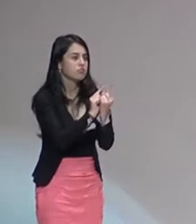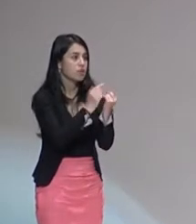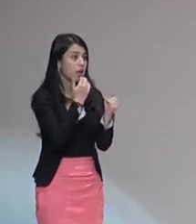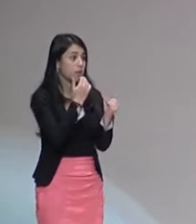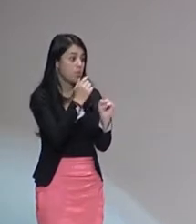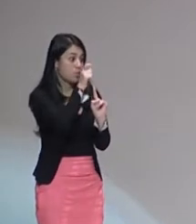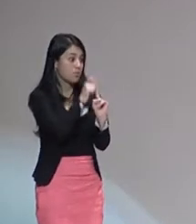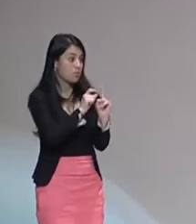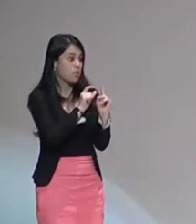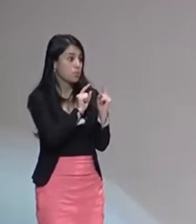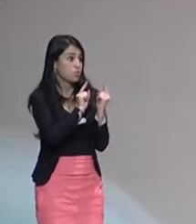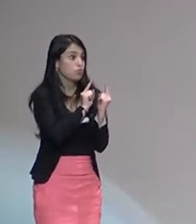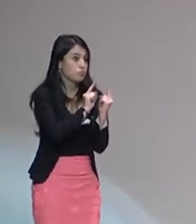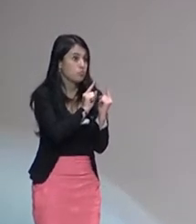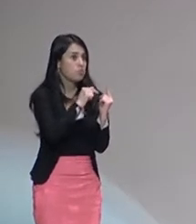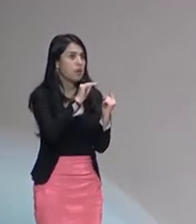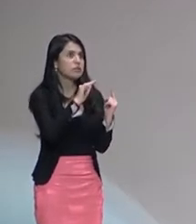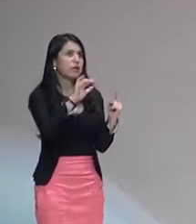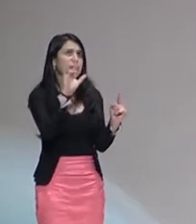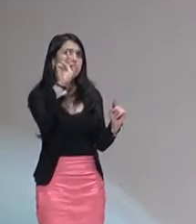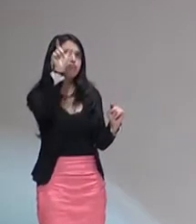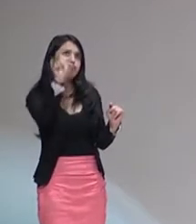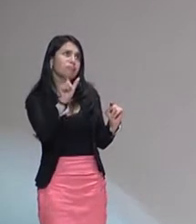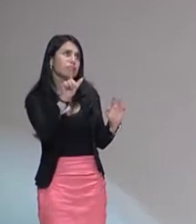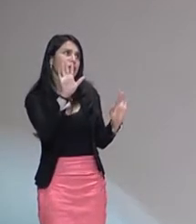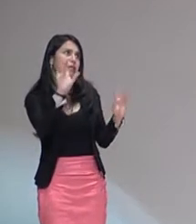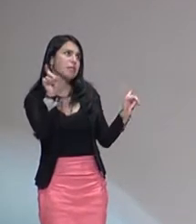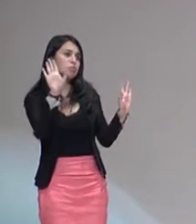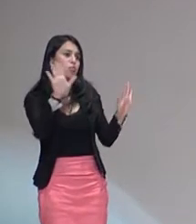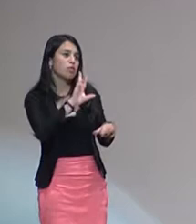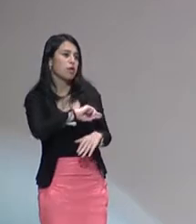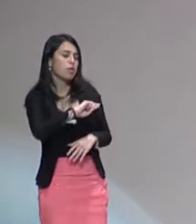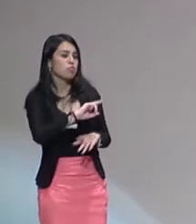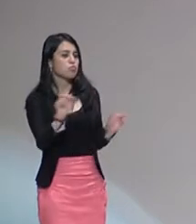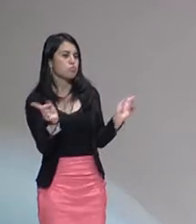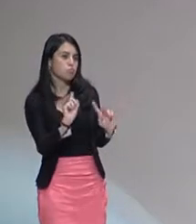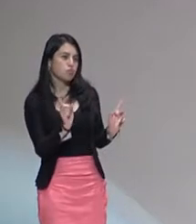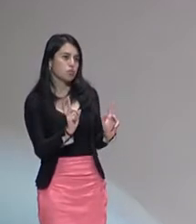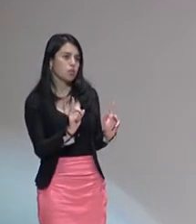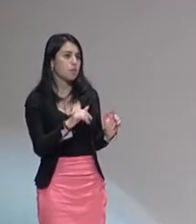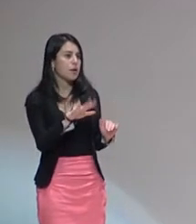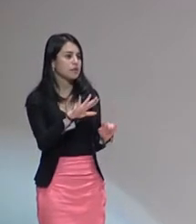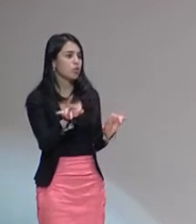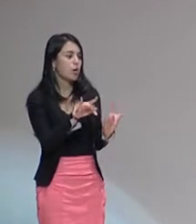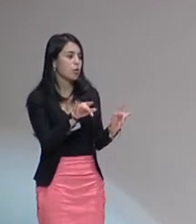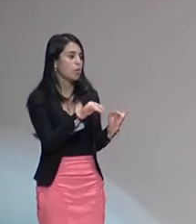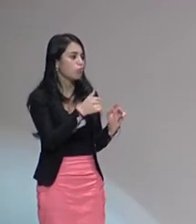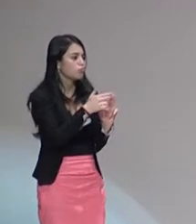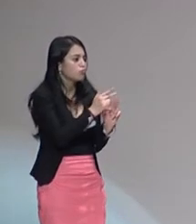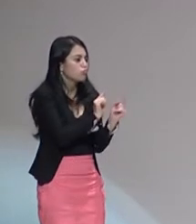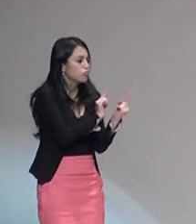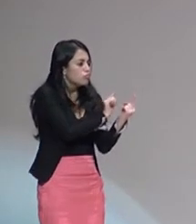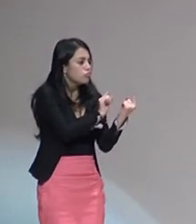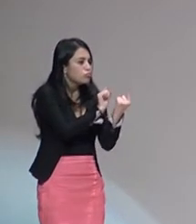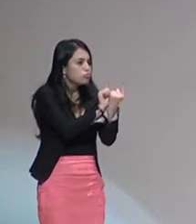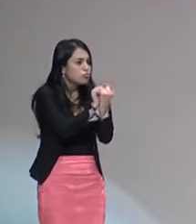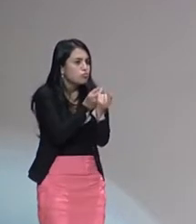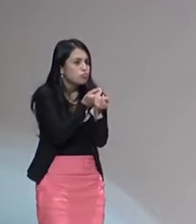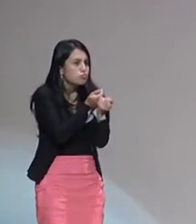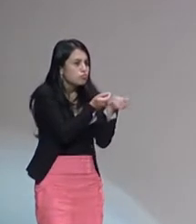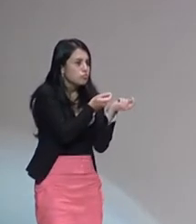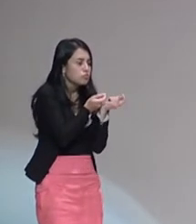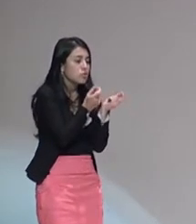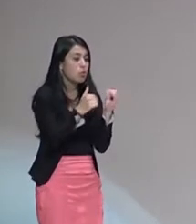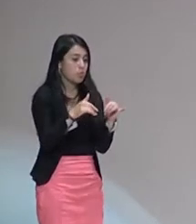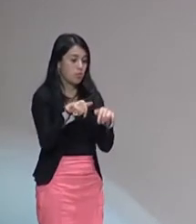no tiene la connotación fuertemente religiosa, más bien, sino en realidad de próximos, de cercanía, de cómo en una